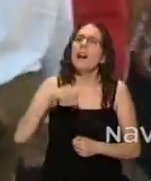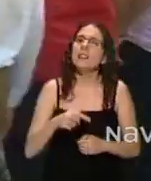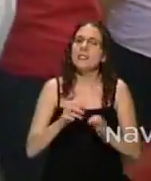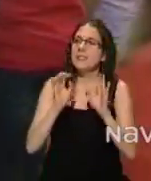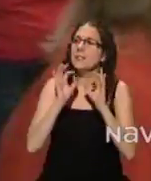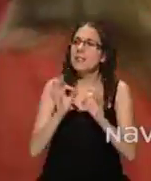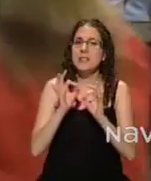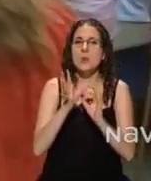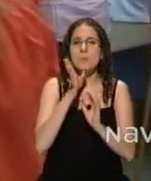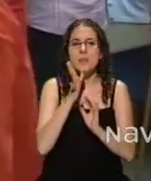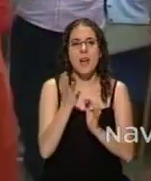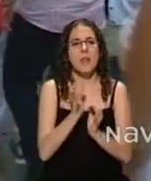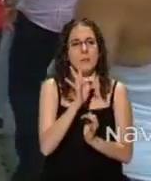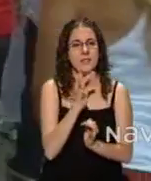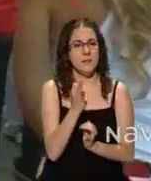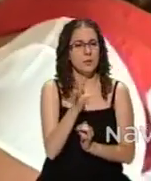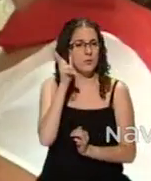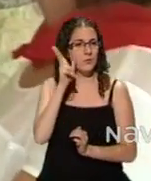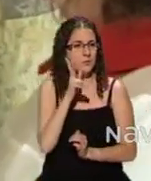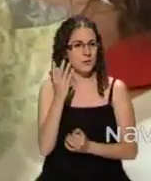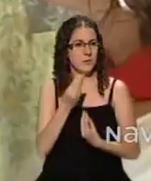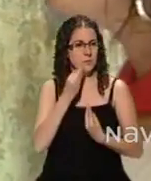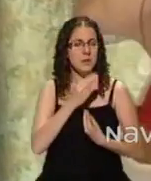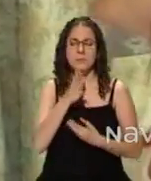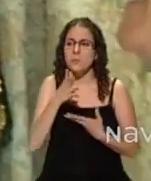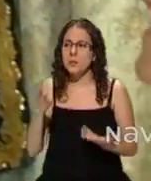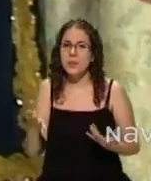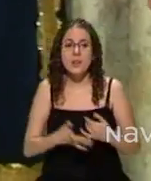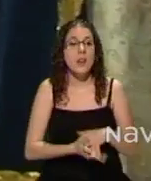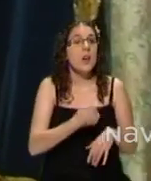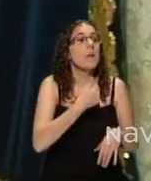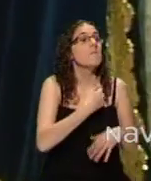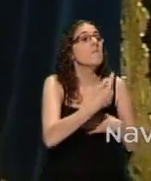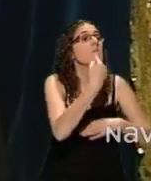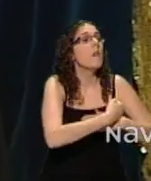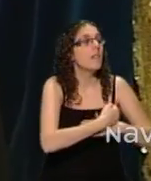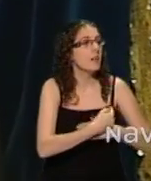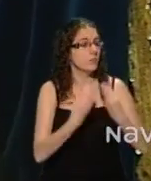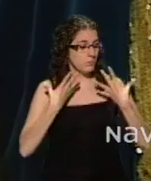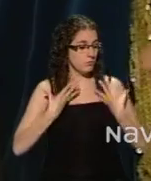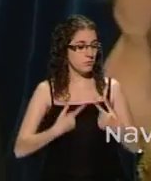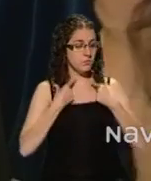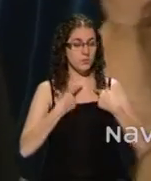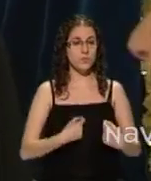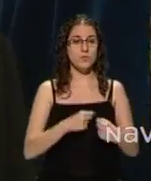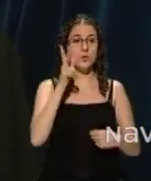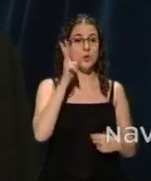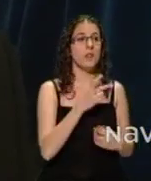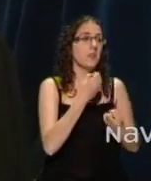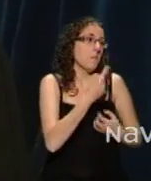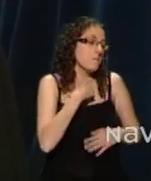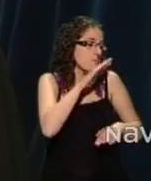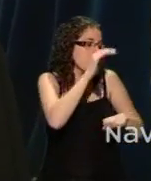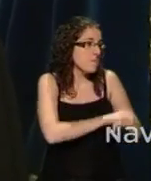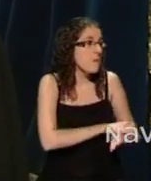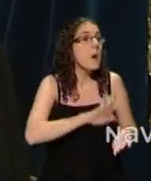poquito más arreglado de lo habitual en fiestas? Yo soy un mandado, hoy me dicen que traje, pues traje, mañana blanco, pues blanco. Sí que es